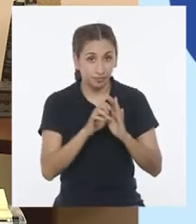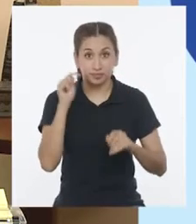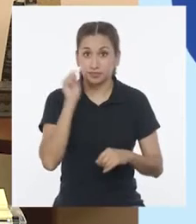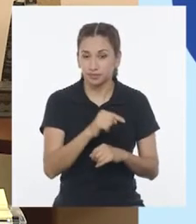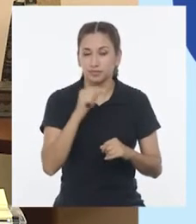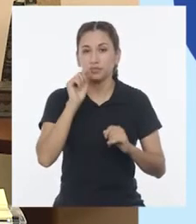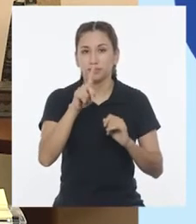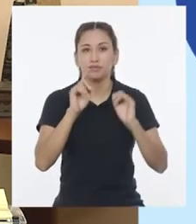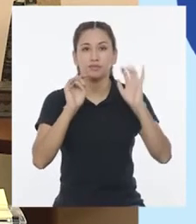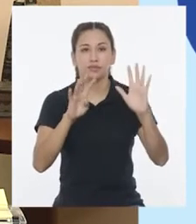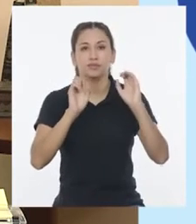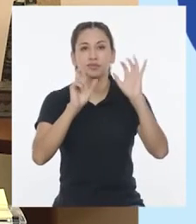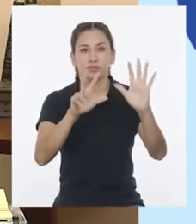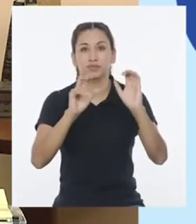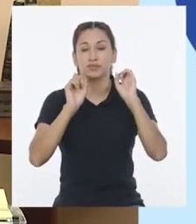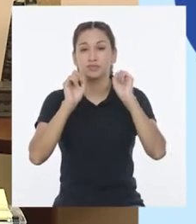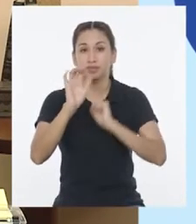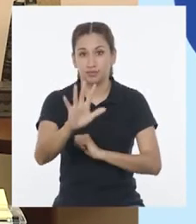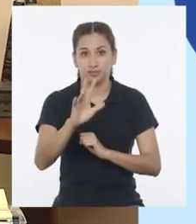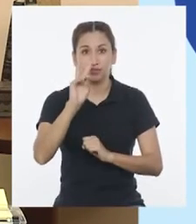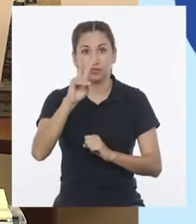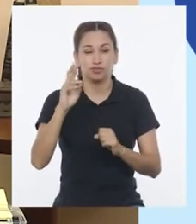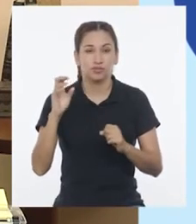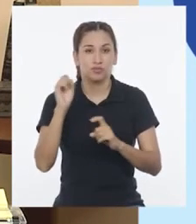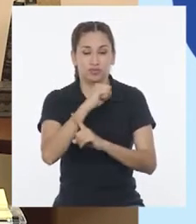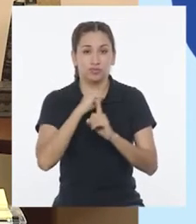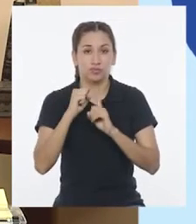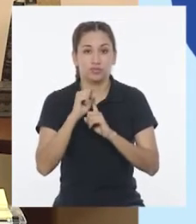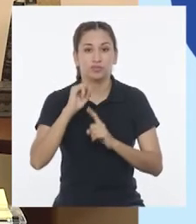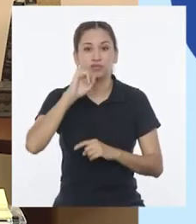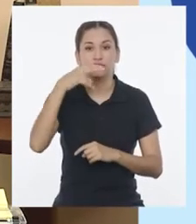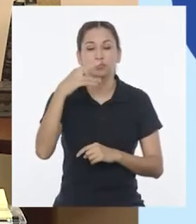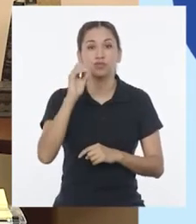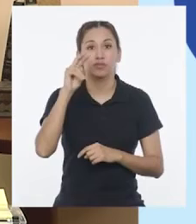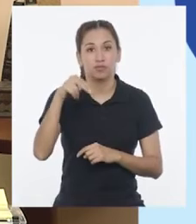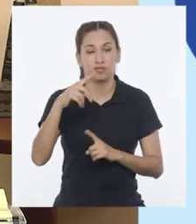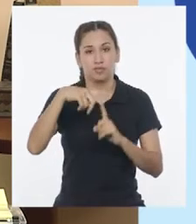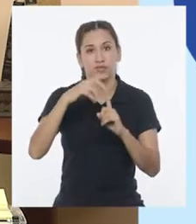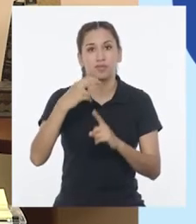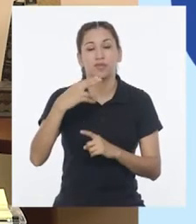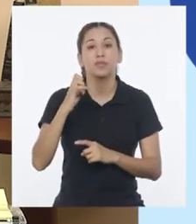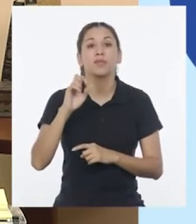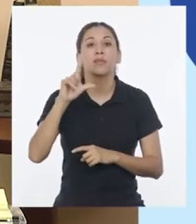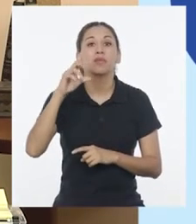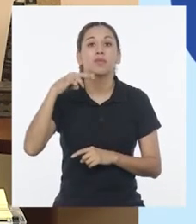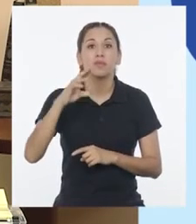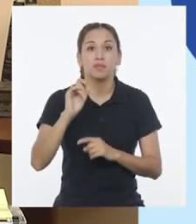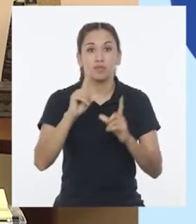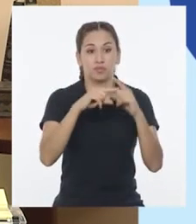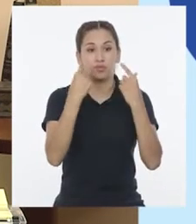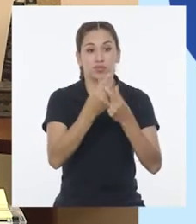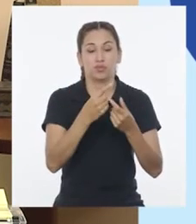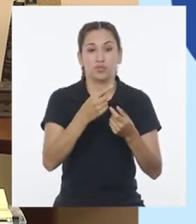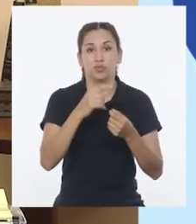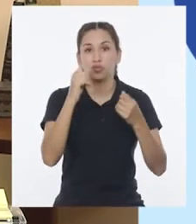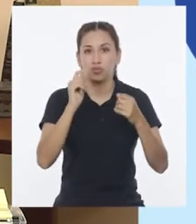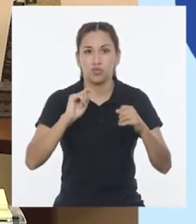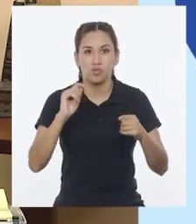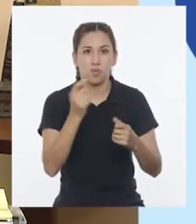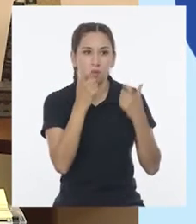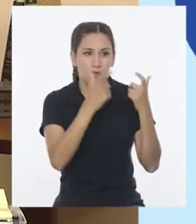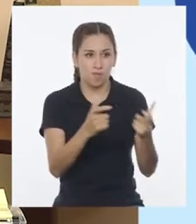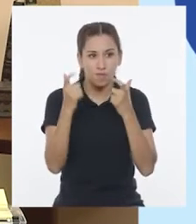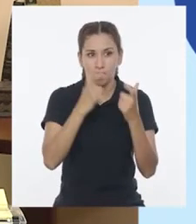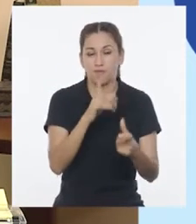ejemplo, en Cajamarca, según lo investigado en 1985 por los sociólogos John Stephen Giglitz y Telmo Rojas,